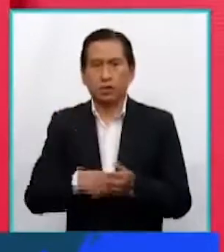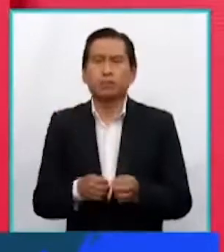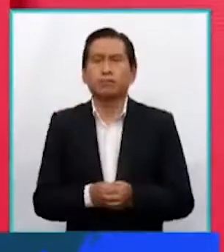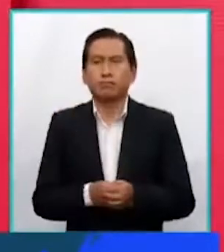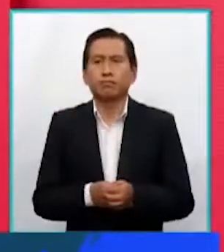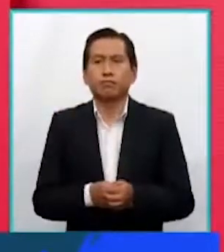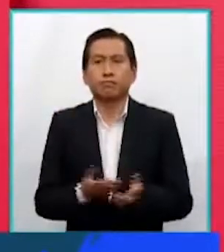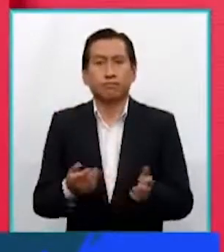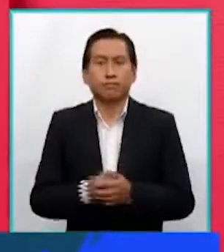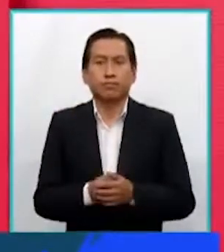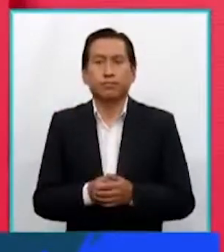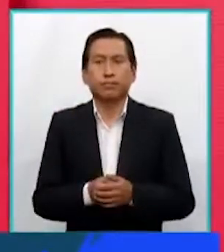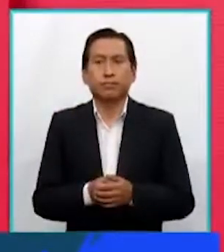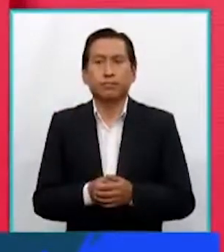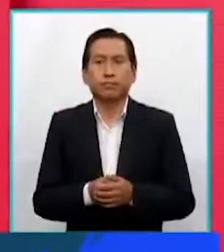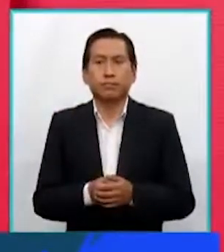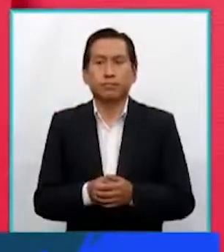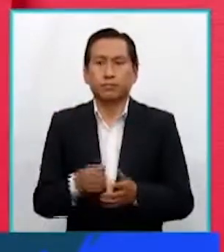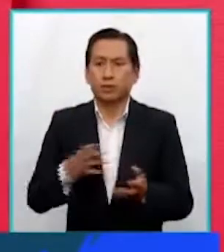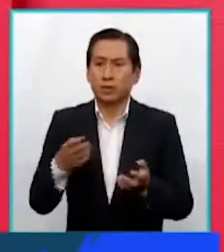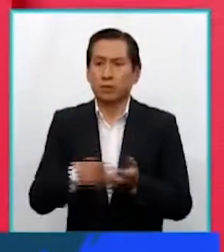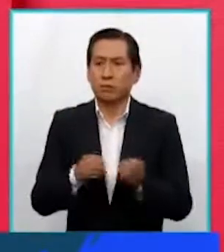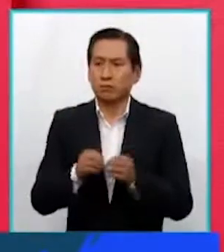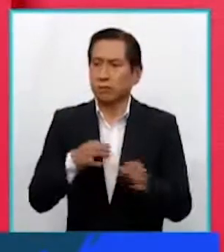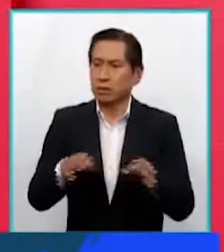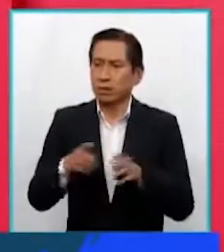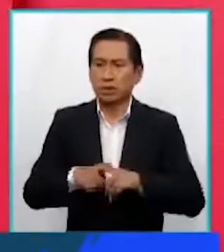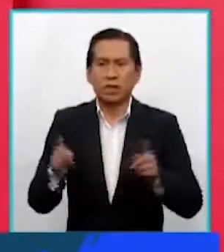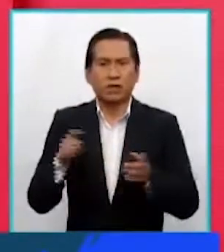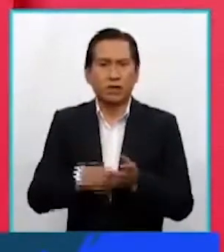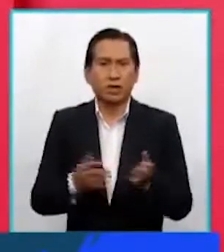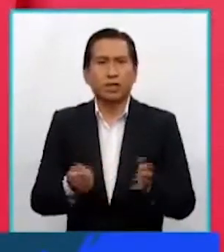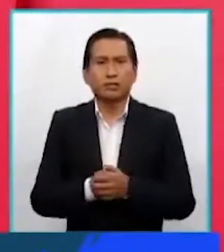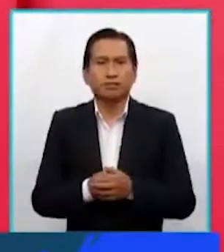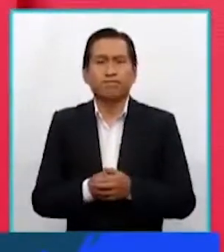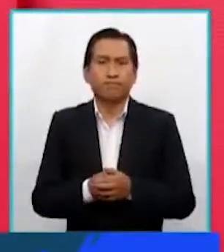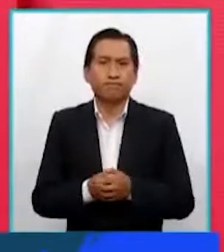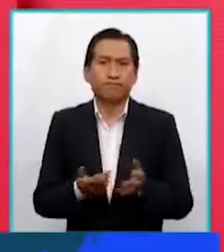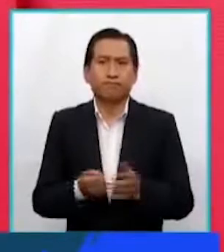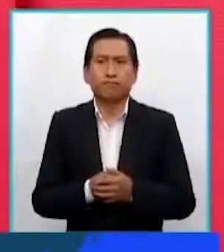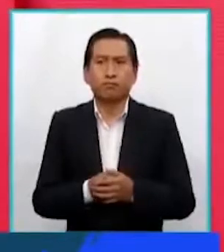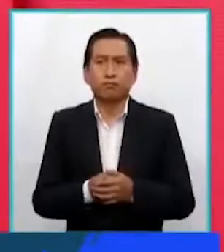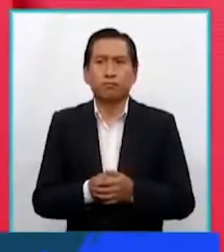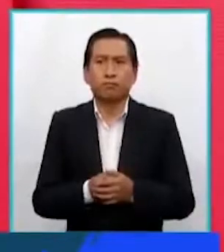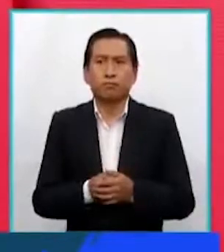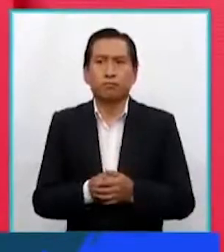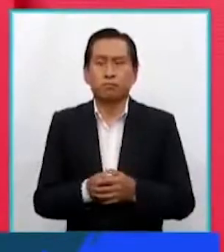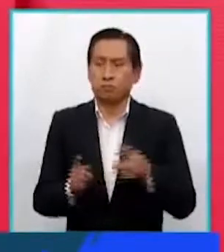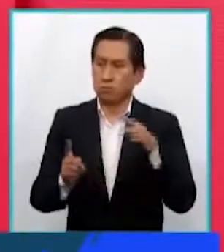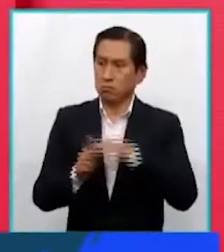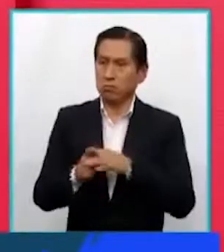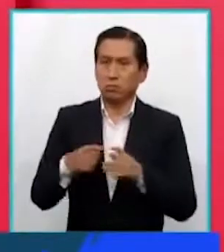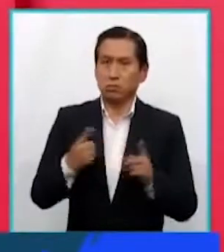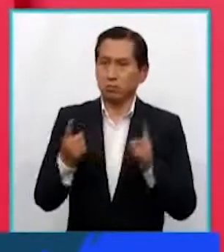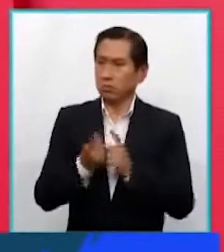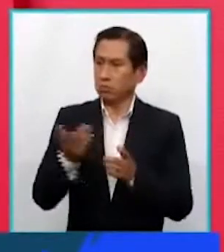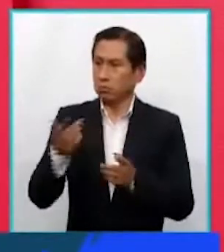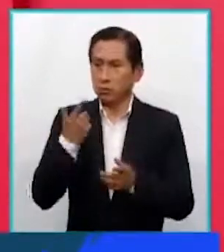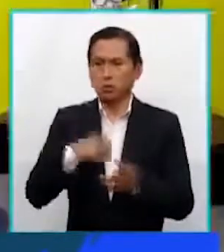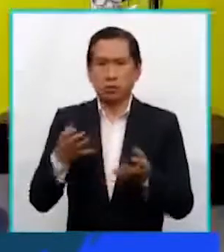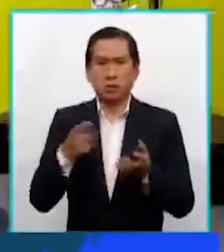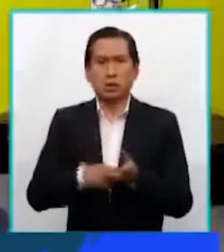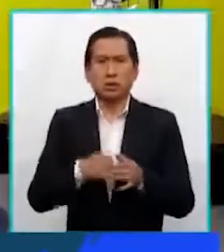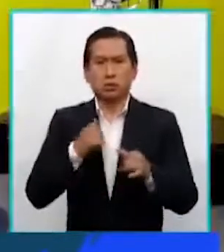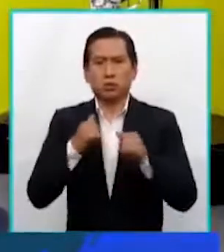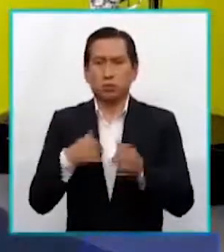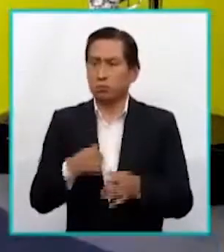Y ese día me acuerdo que quería hacer algo diferente. Y por obra del destino, lo encuentro a él y él me dice, yo también quiero